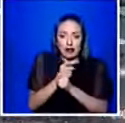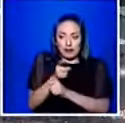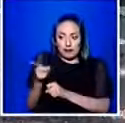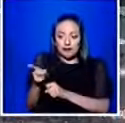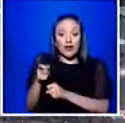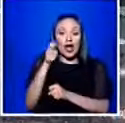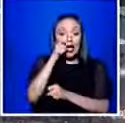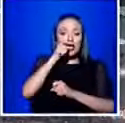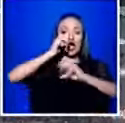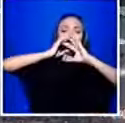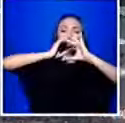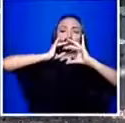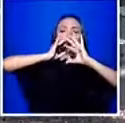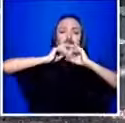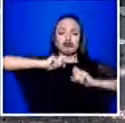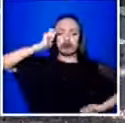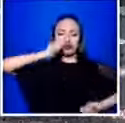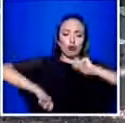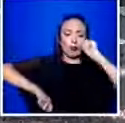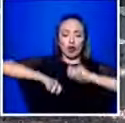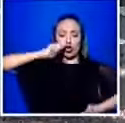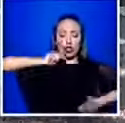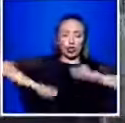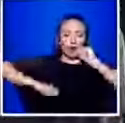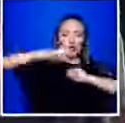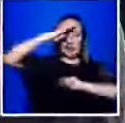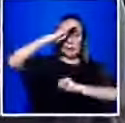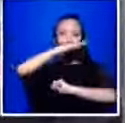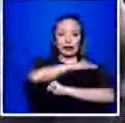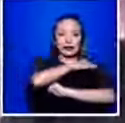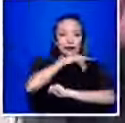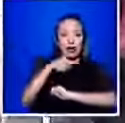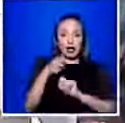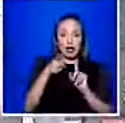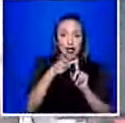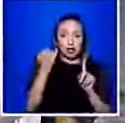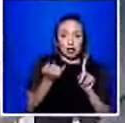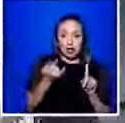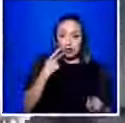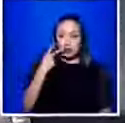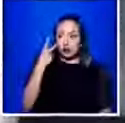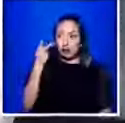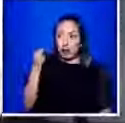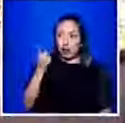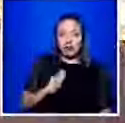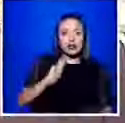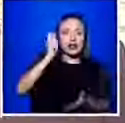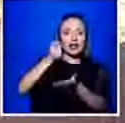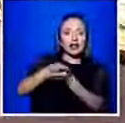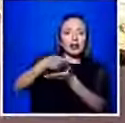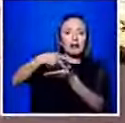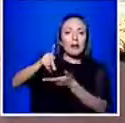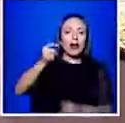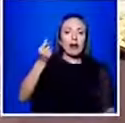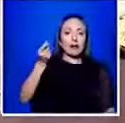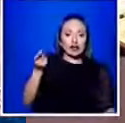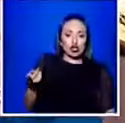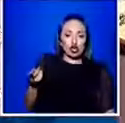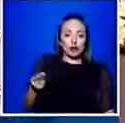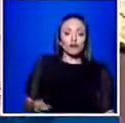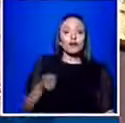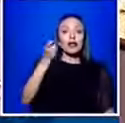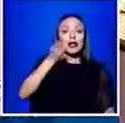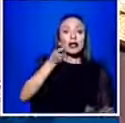lunes retumbaron nuevamente los tambores y trompetas militares. A partir de hoy, los padres de familia pagarán una pensión. Lo que se cobre por pensiones